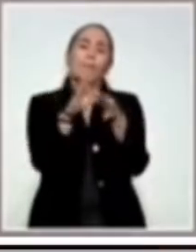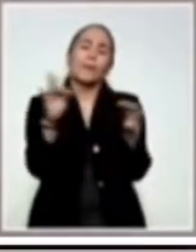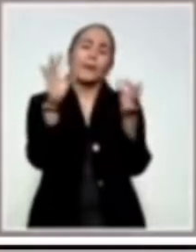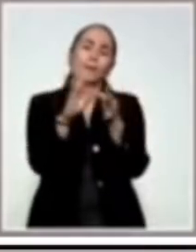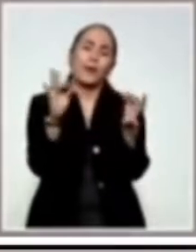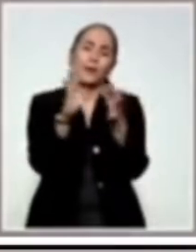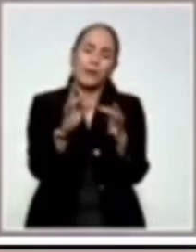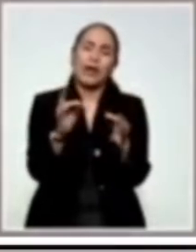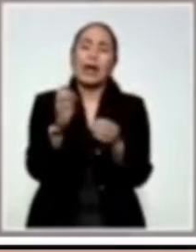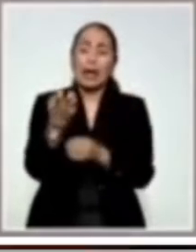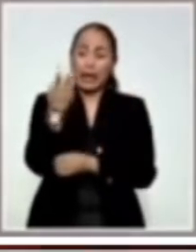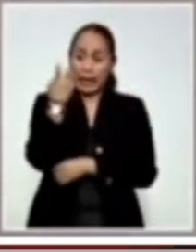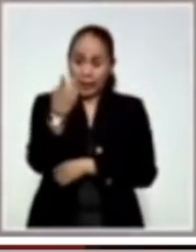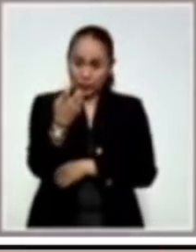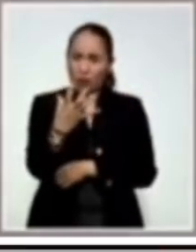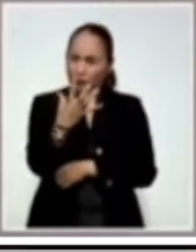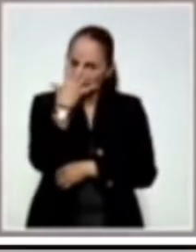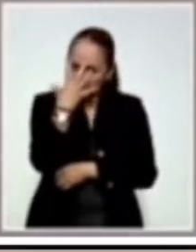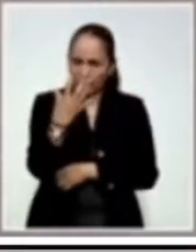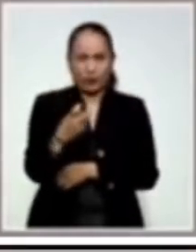no es serio, que eso no es